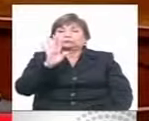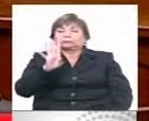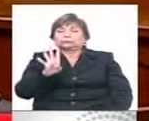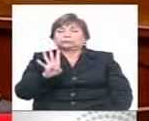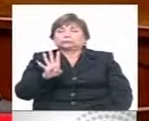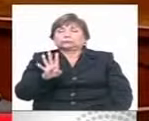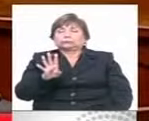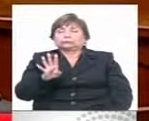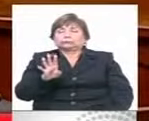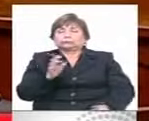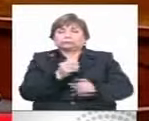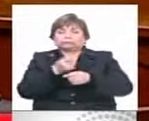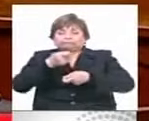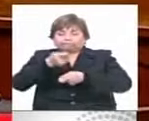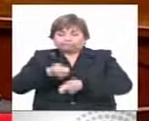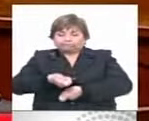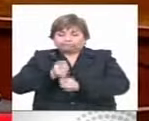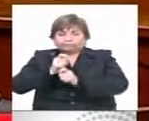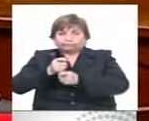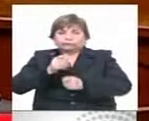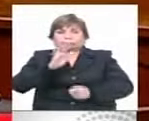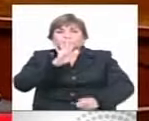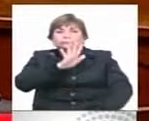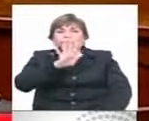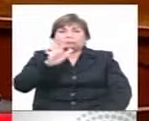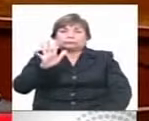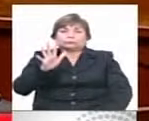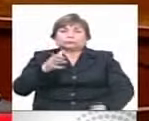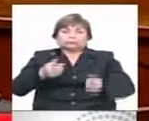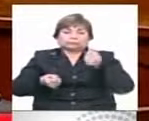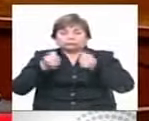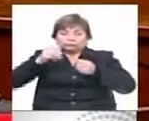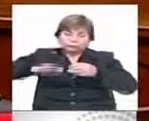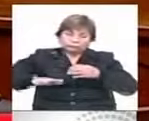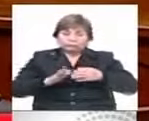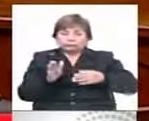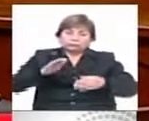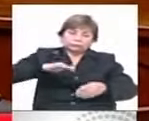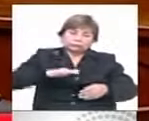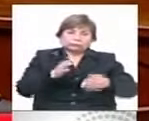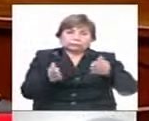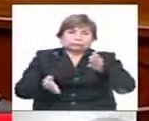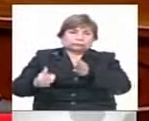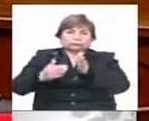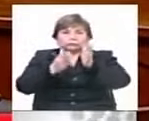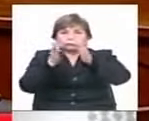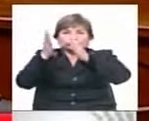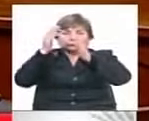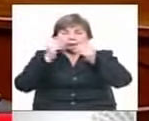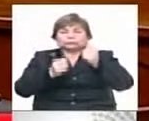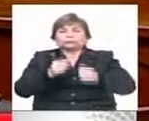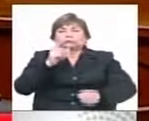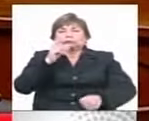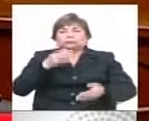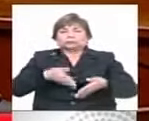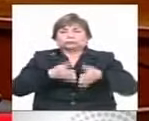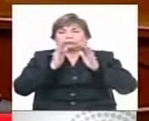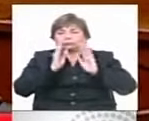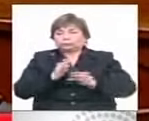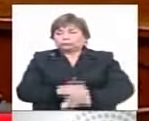594 obras de agricultura, 55 carreteras, 307 caminos y 106